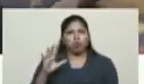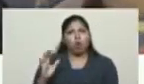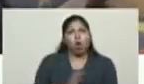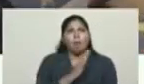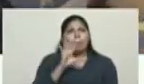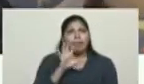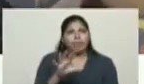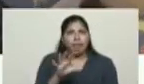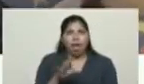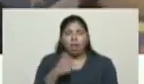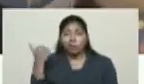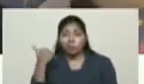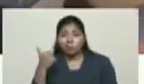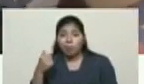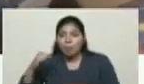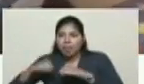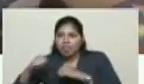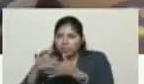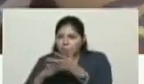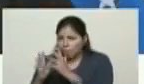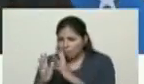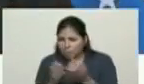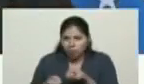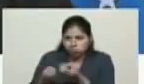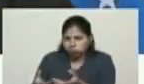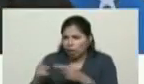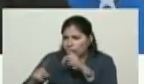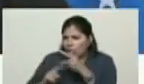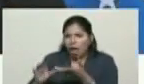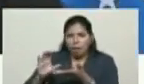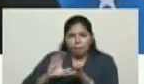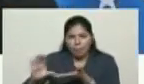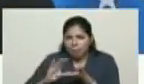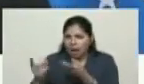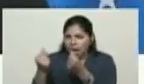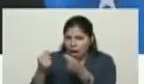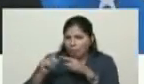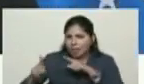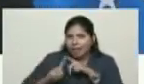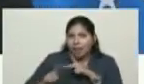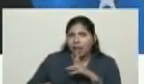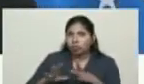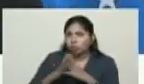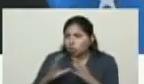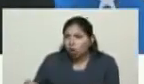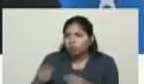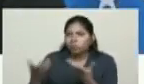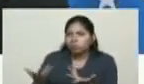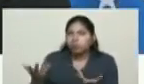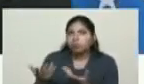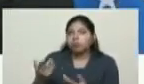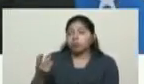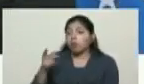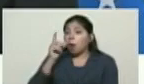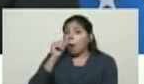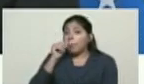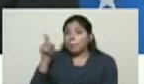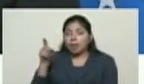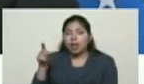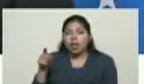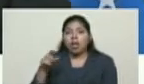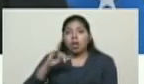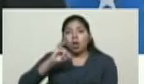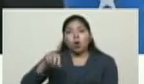inteligencia colombiana, la CIA y el prófugo de la justicia, Julio Borges,